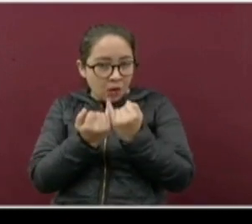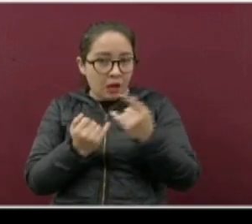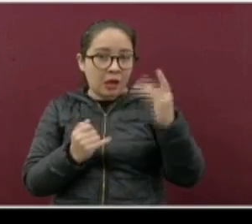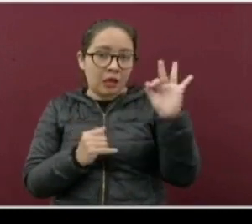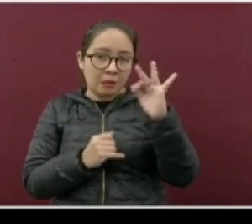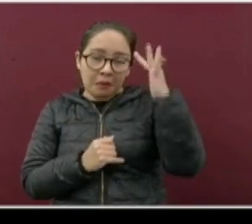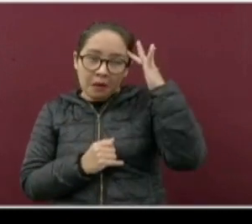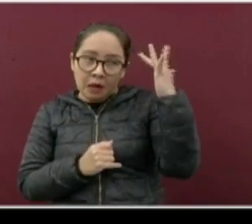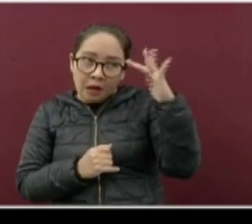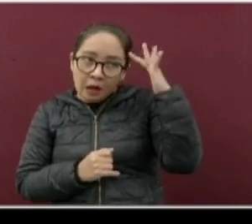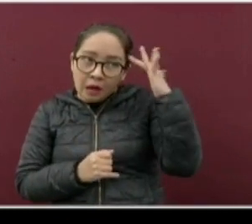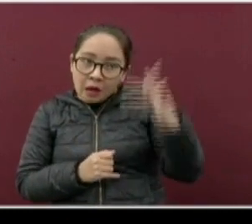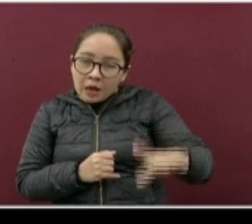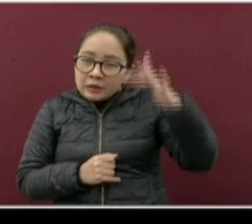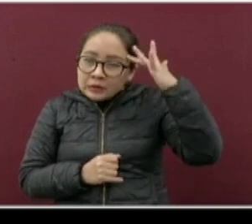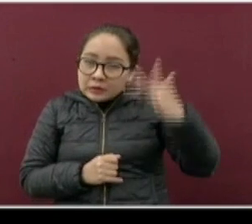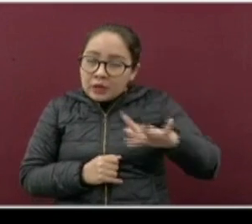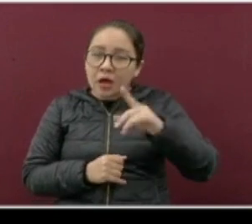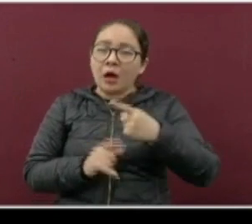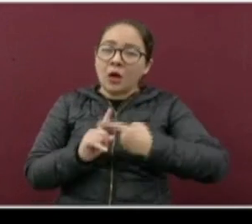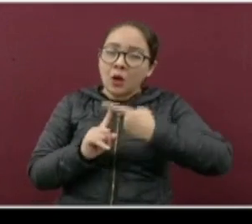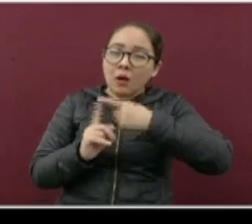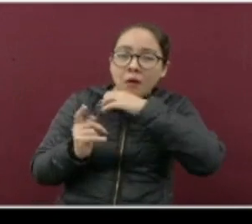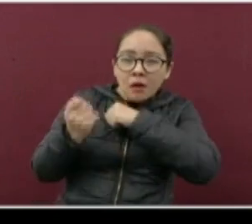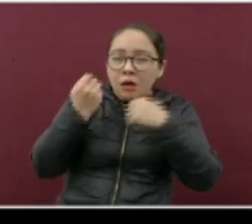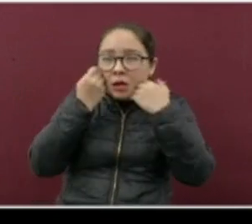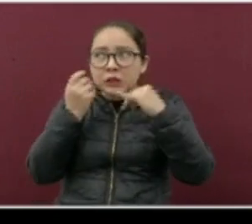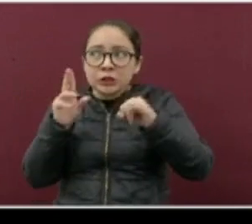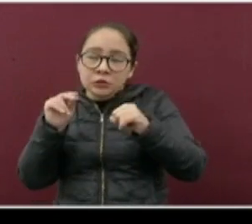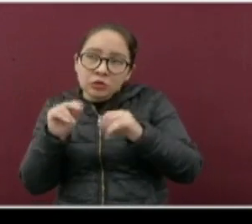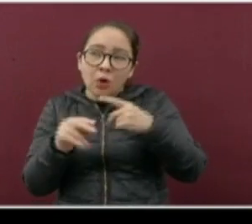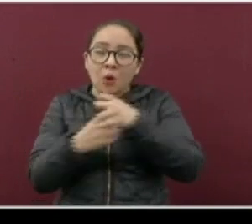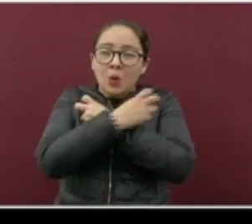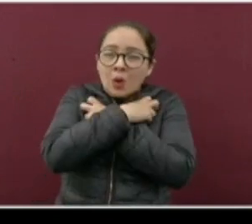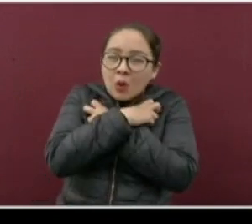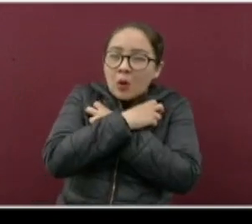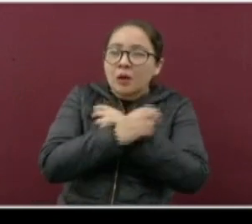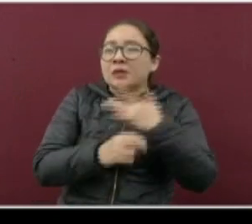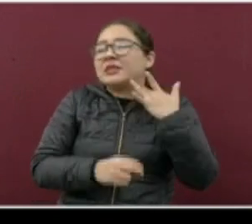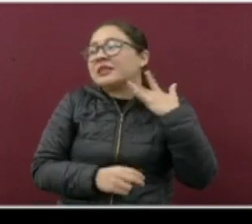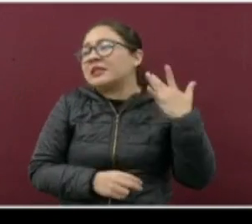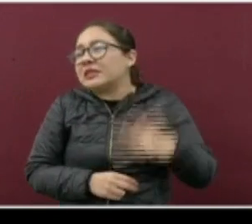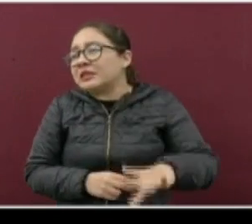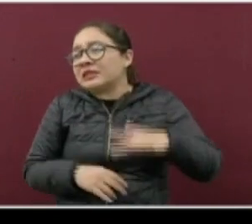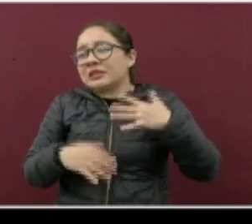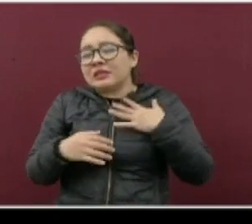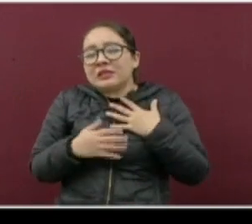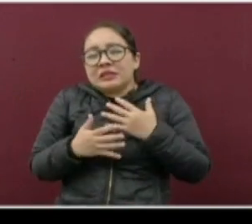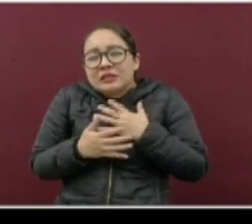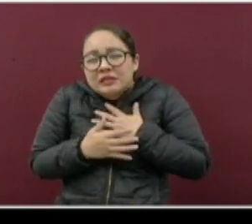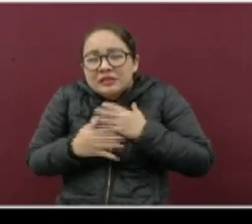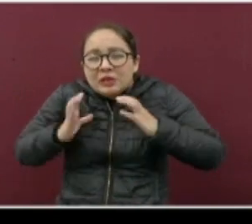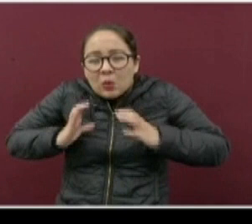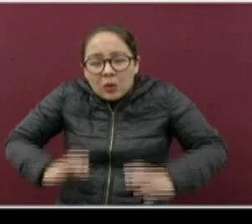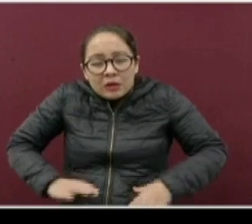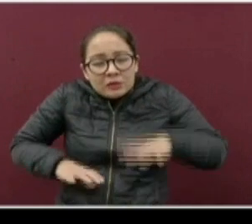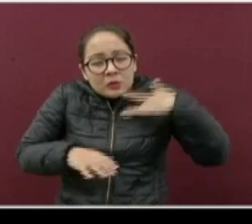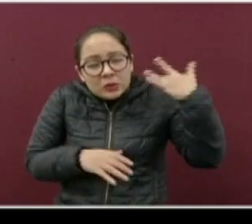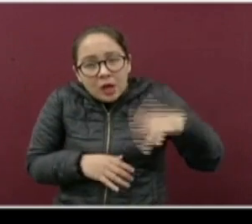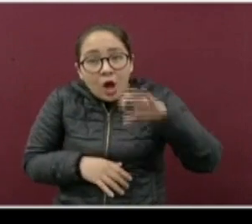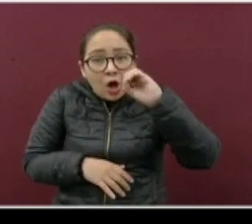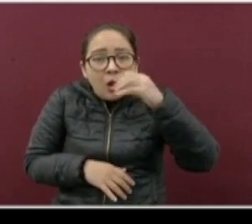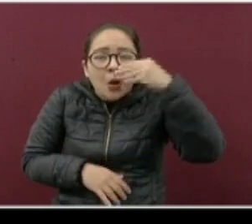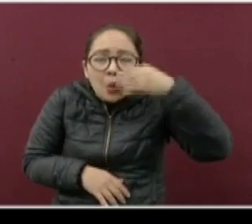haber fiebre o no, dolor de músculos, de huesos, de garganta y escurrimiento nasal. O bien